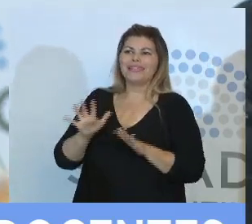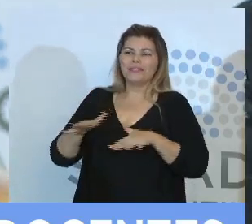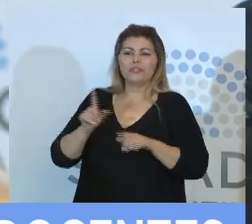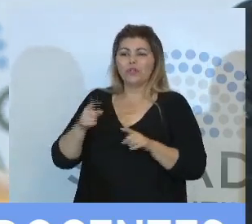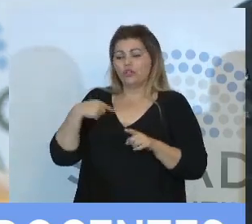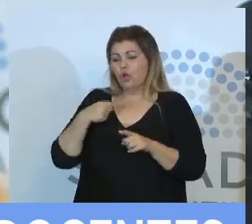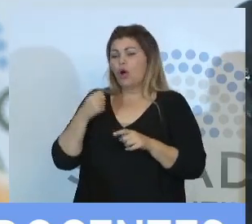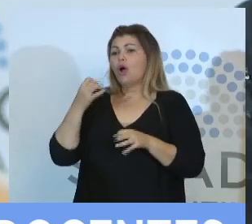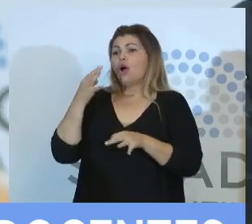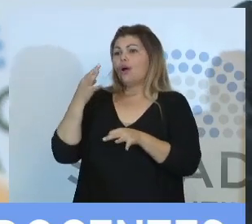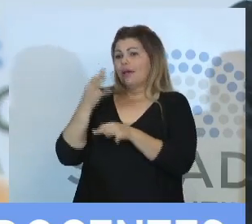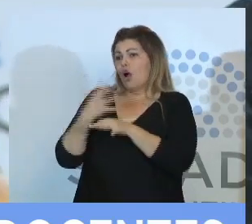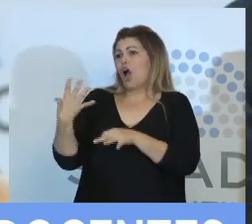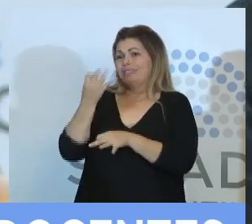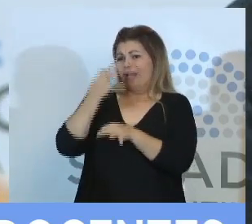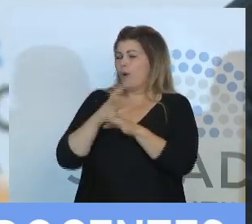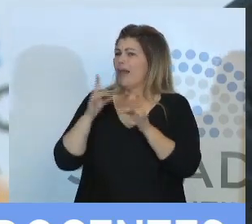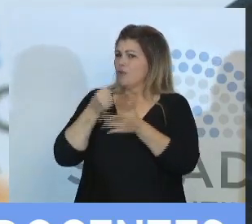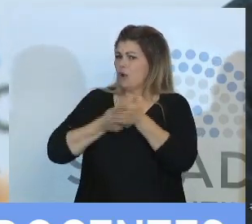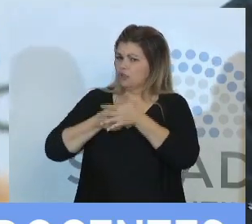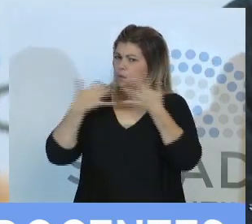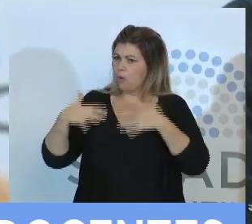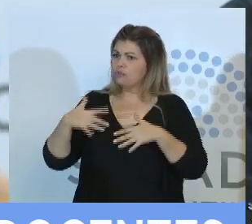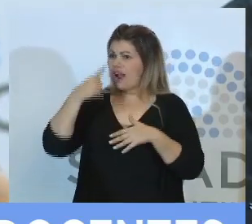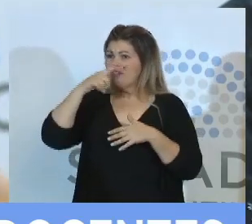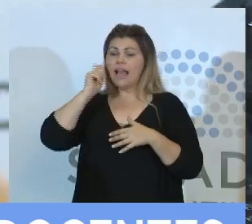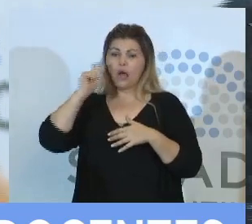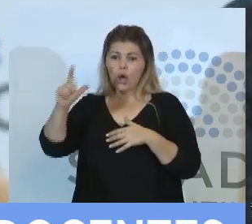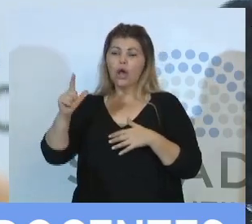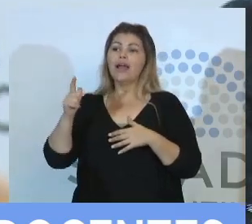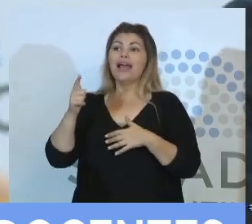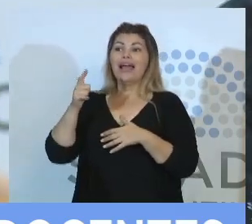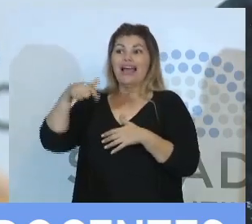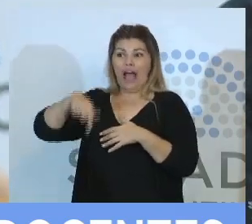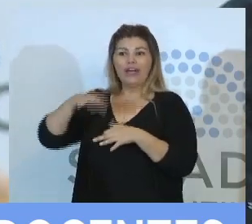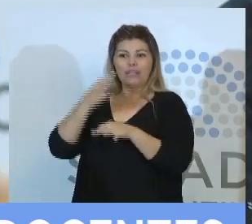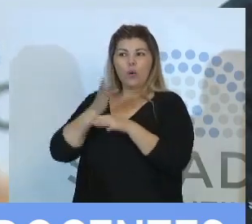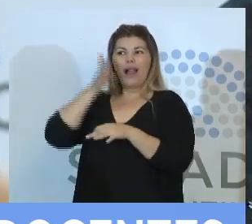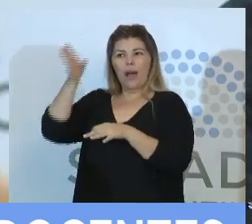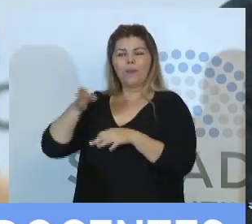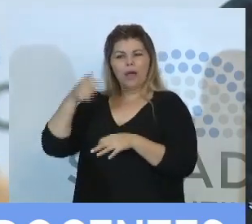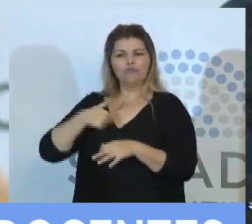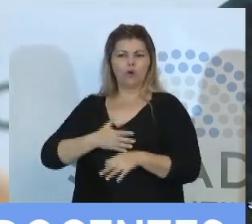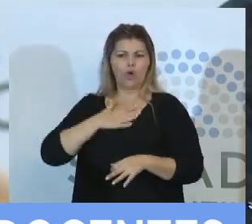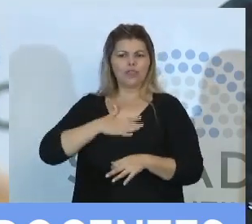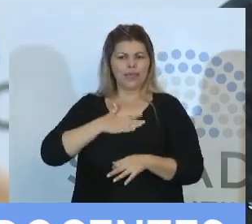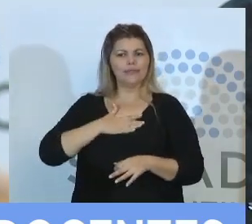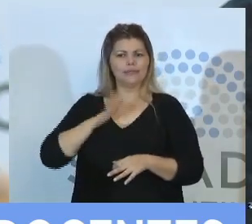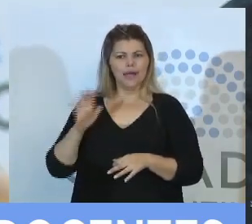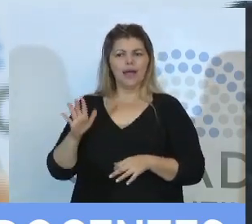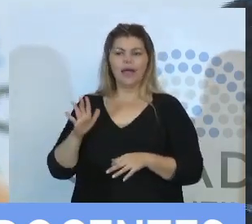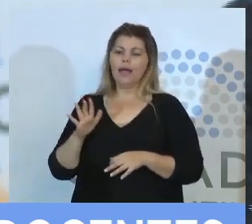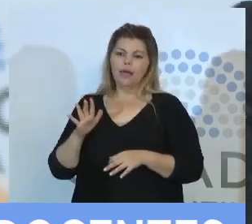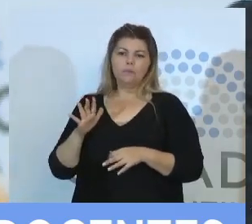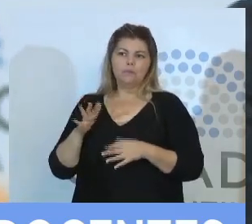conseguir colegio, pude conseguir colegio. Y la verdad que el colegio que le está yendo ahora, estoy muy contenta en todo